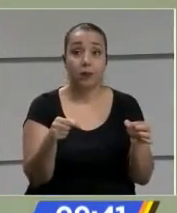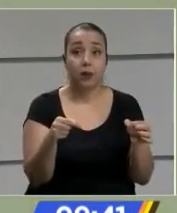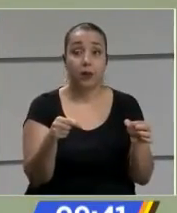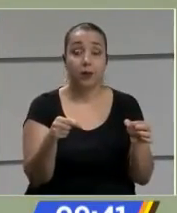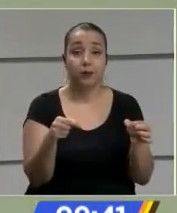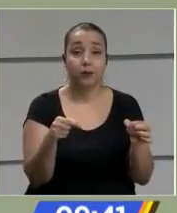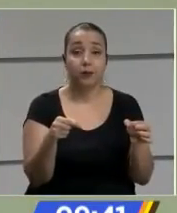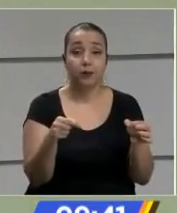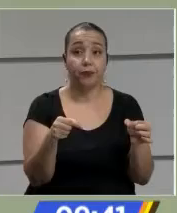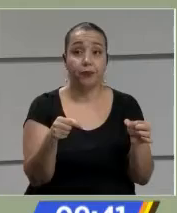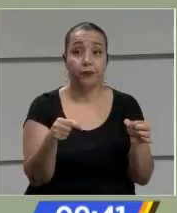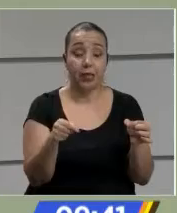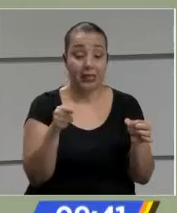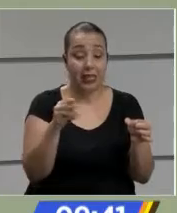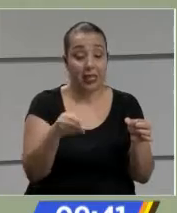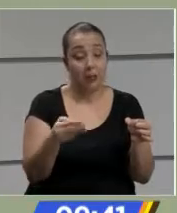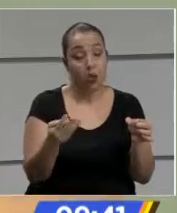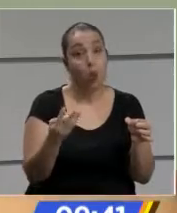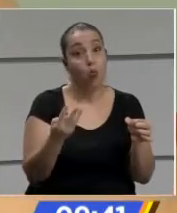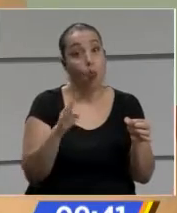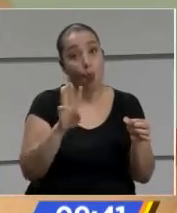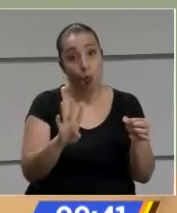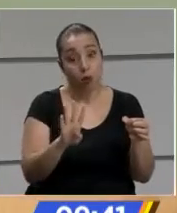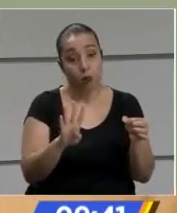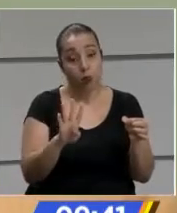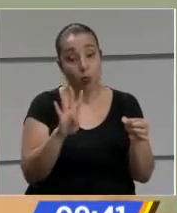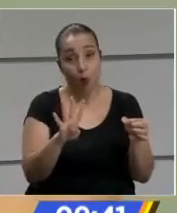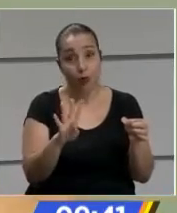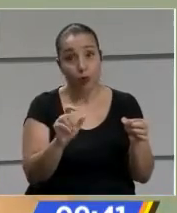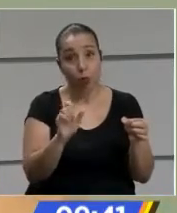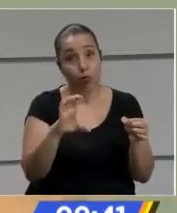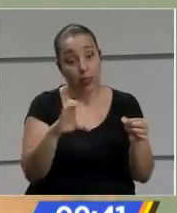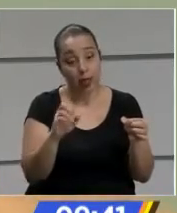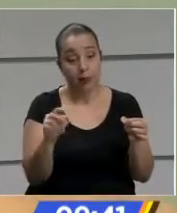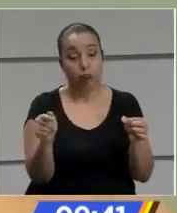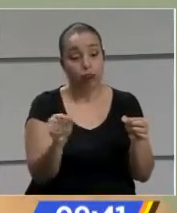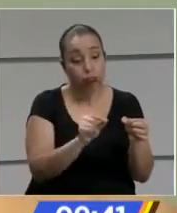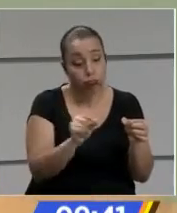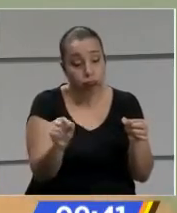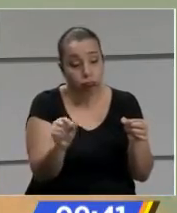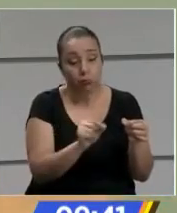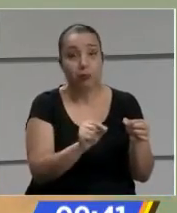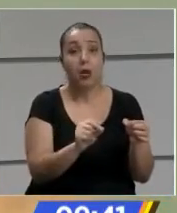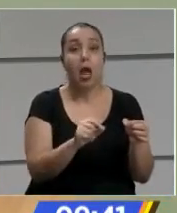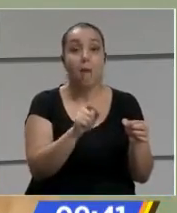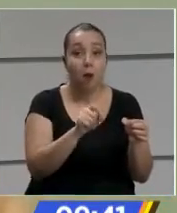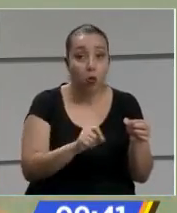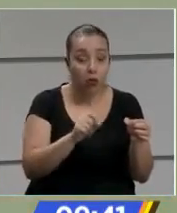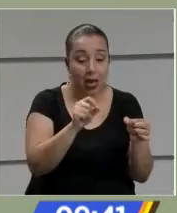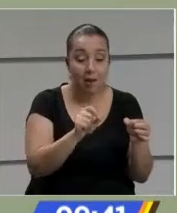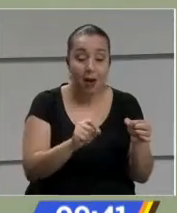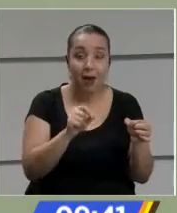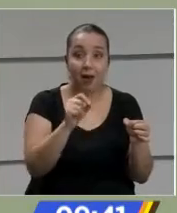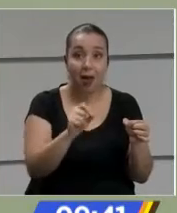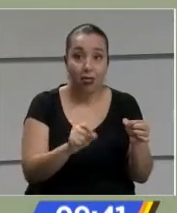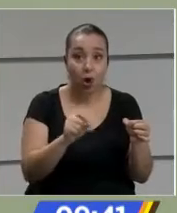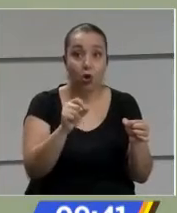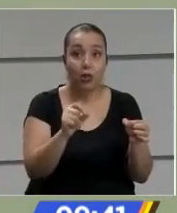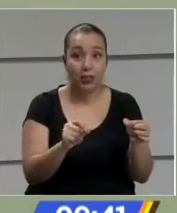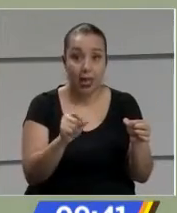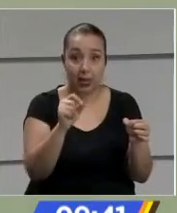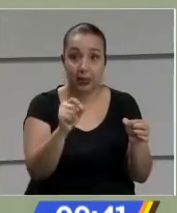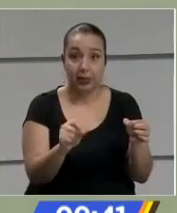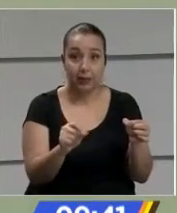la parte de abajo, 4 centímetros, muy bien, y vamos a ir marcando lineecitas hacia